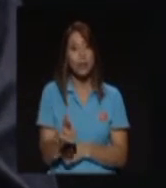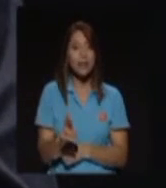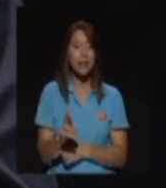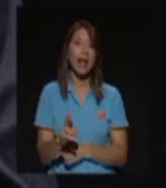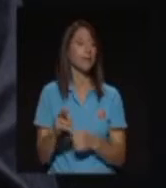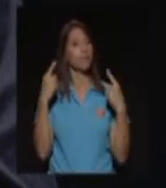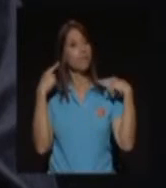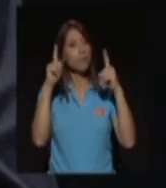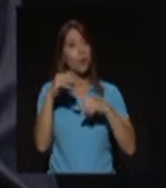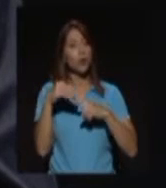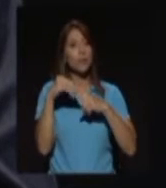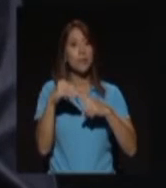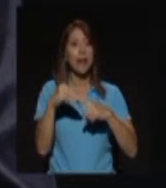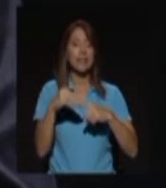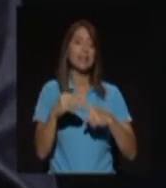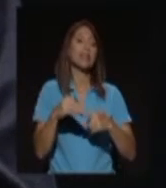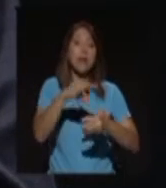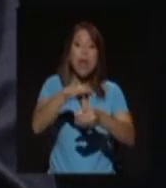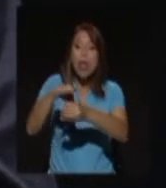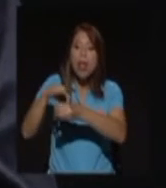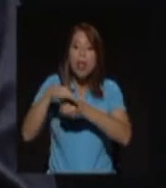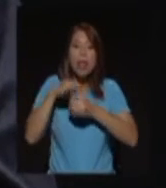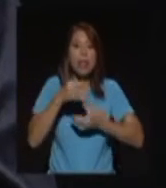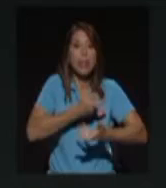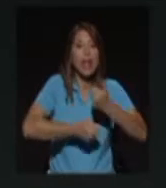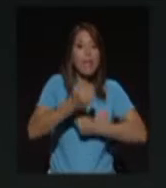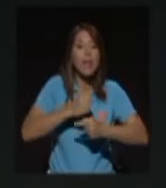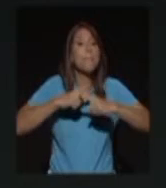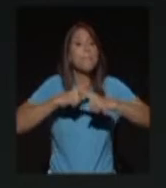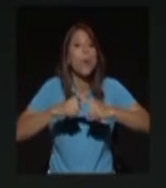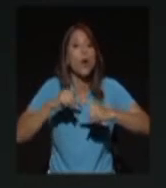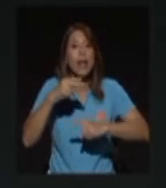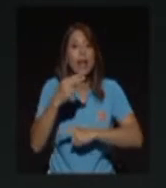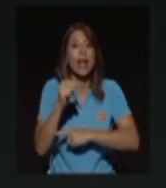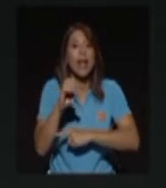a ser uno de los principales productores del mundo de café por hectárea. Bueno,